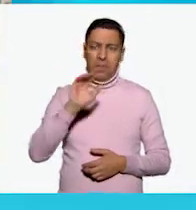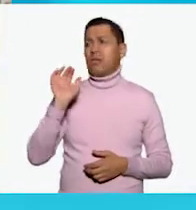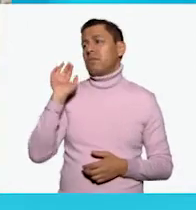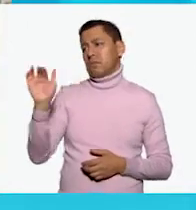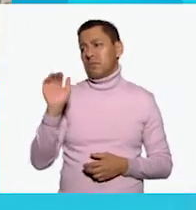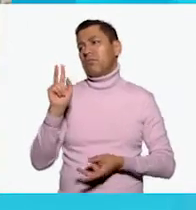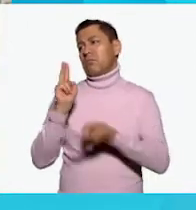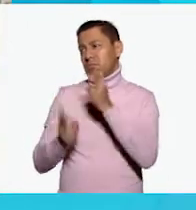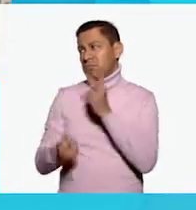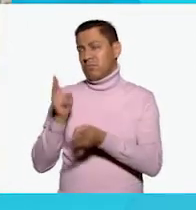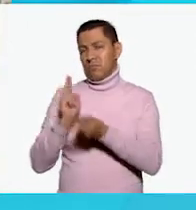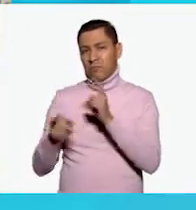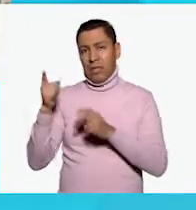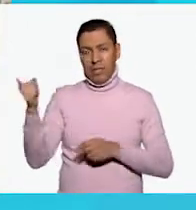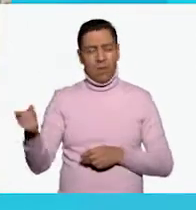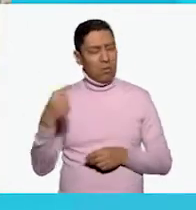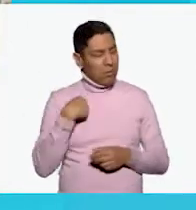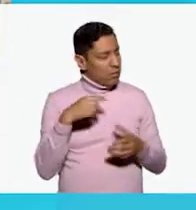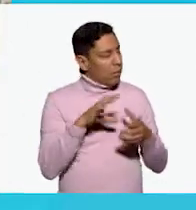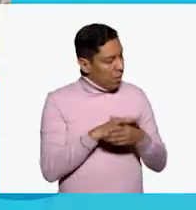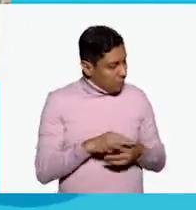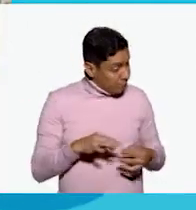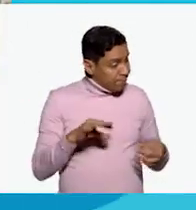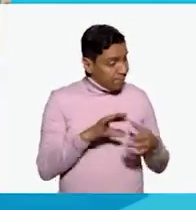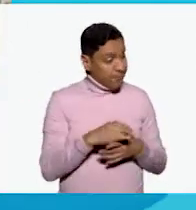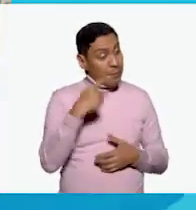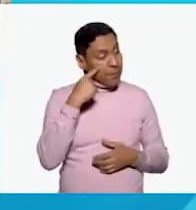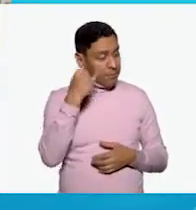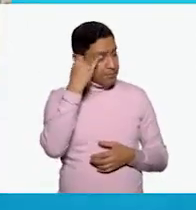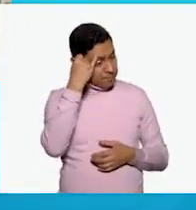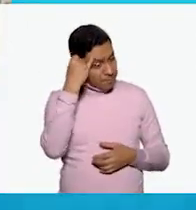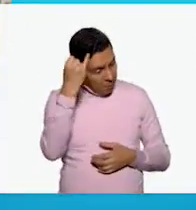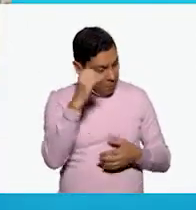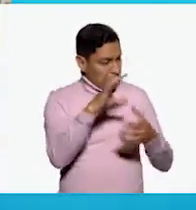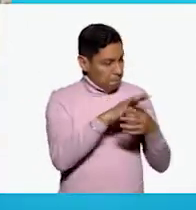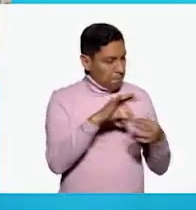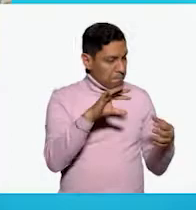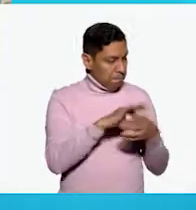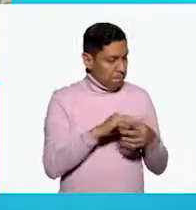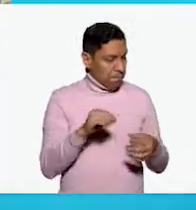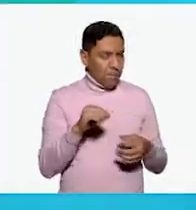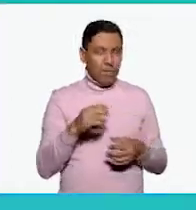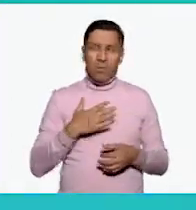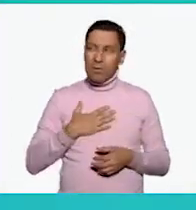a pensar algo. Ella tiene buenas ideas y hace sentirme mejor.